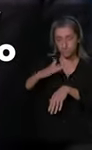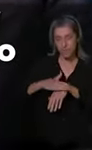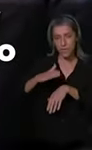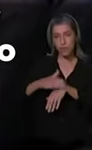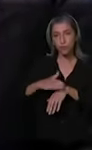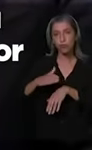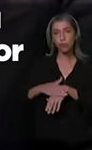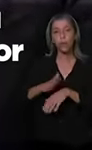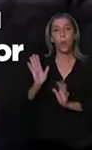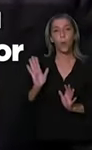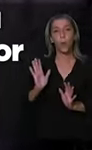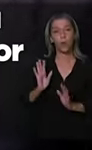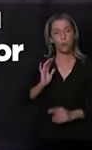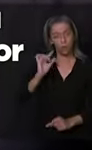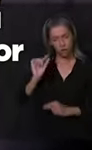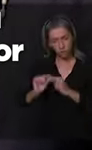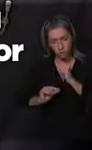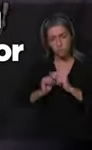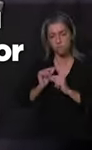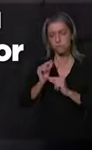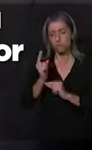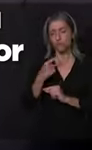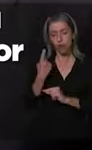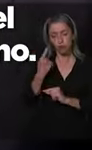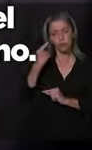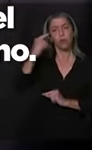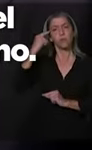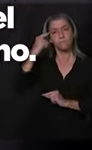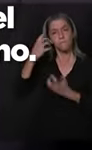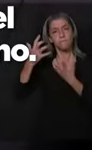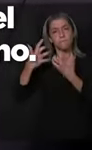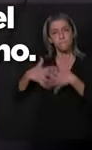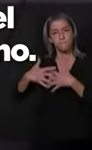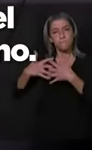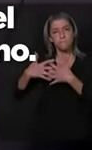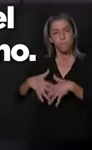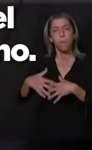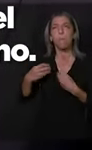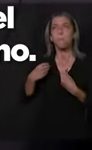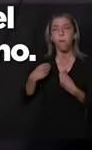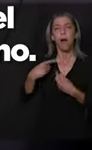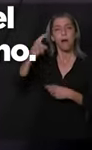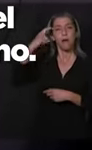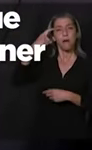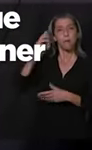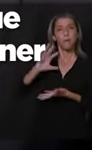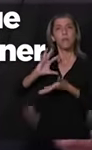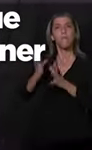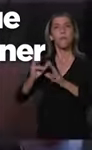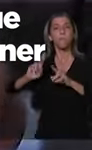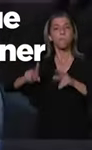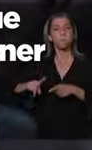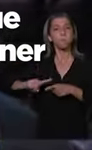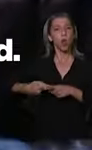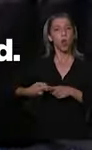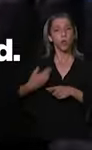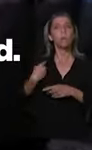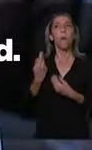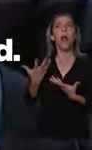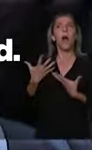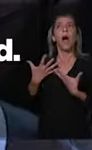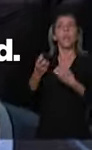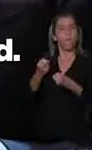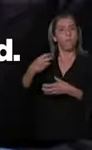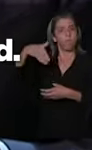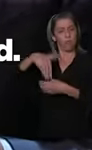convulsionado de pensar su política exterior en defensa del interés argentino lo primero que tenemos que tener claro